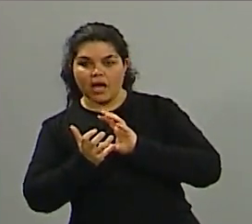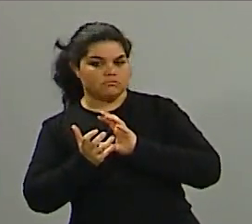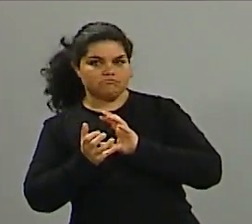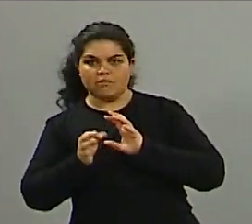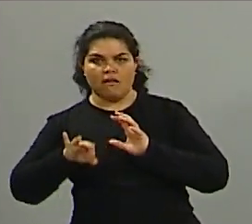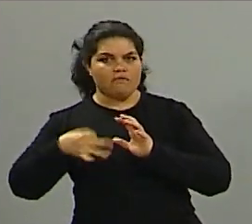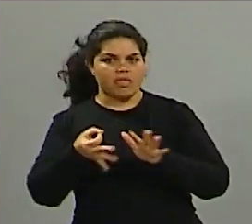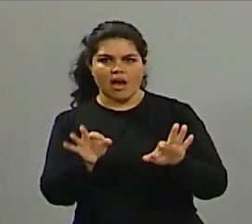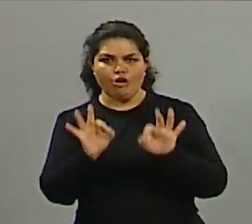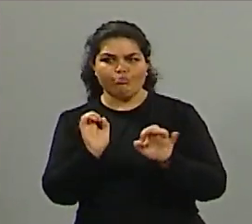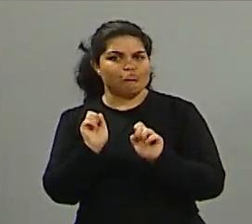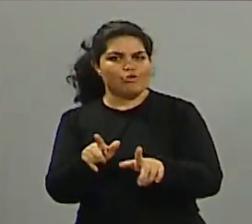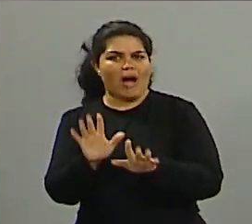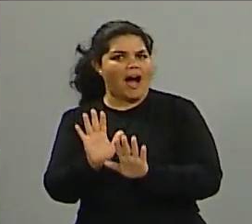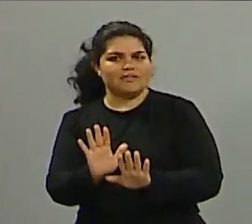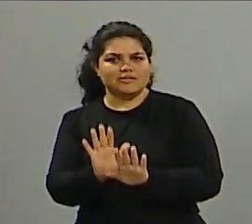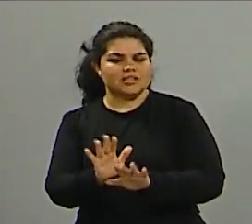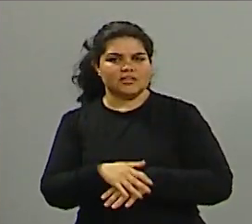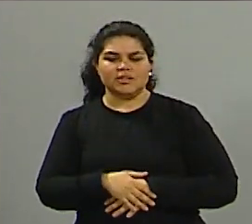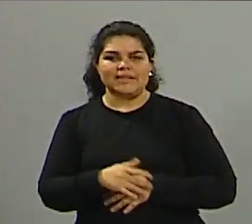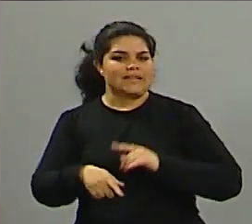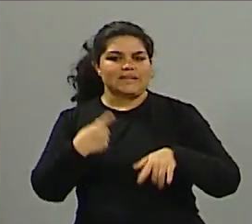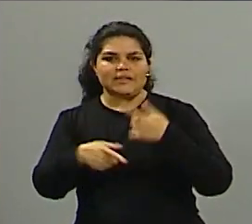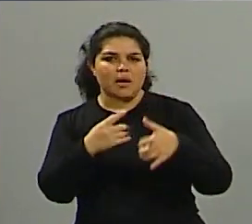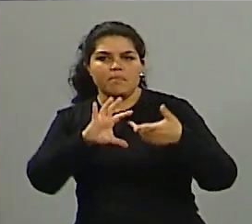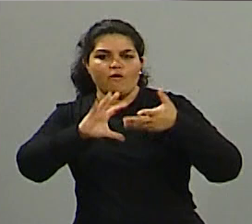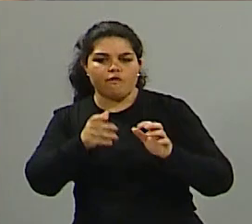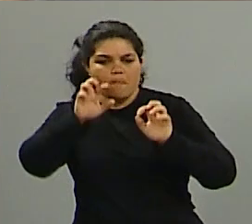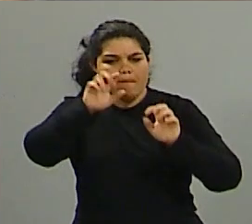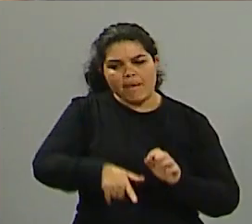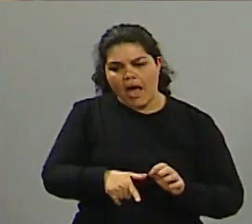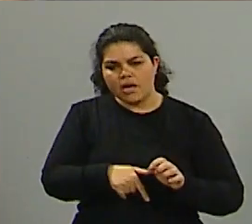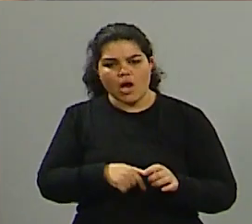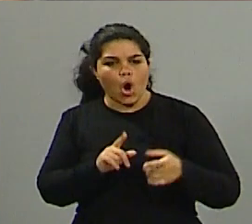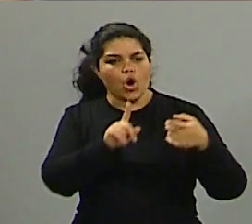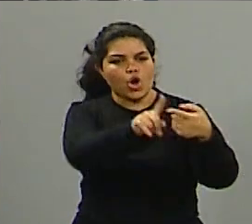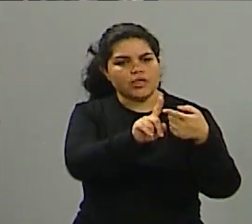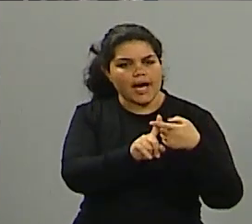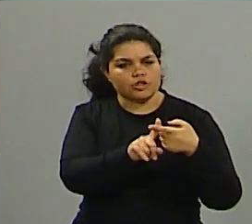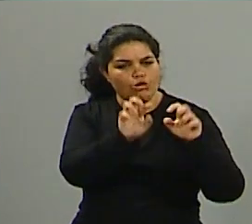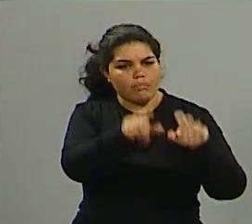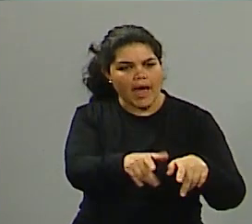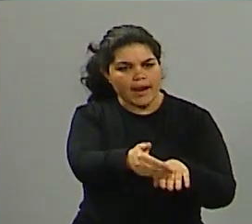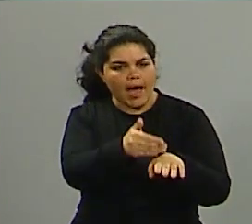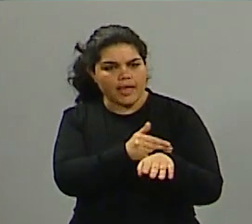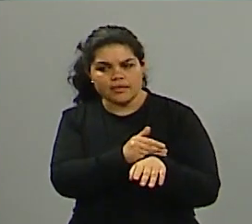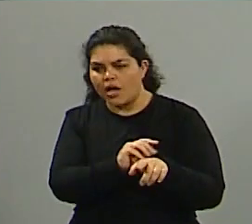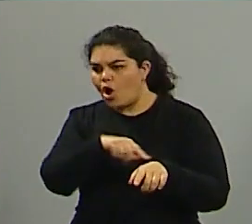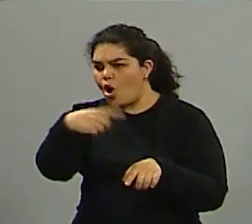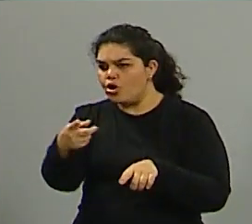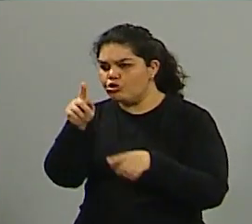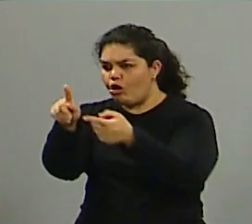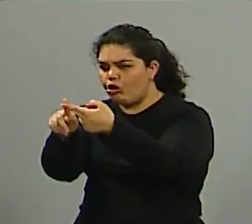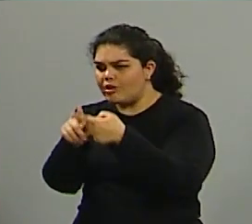¿no? El tipo está jugando al ajedrez todo en forma permanente. Cada pieza que está moviendo, él está calculando, está viendo hasta